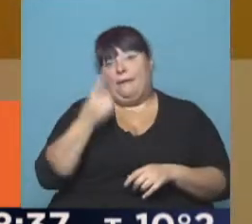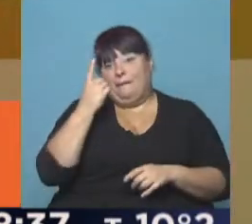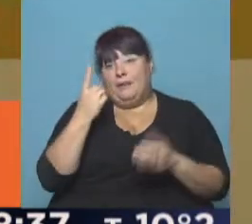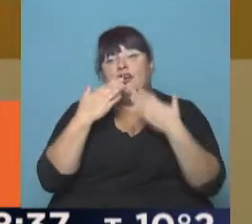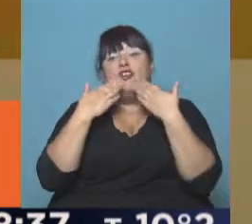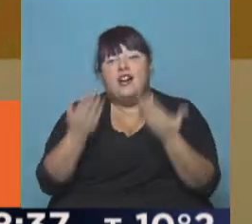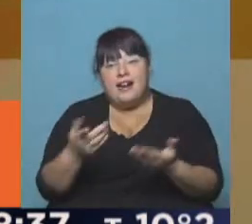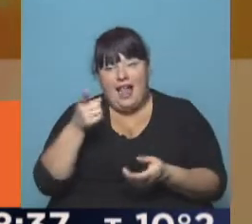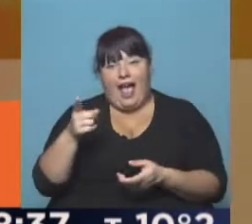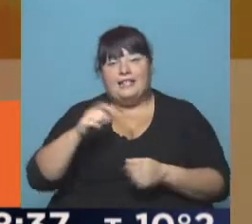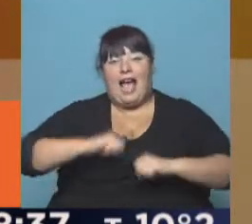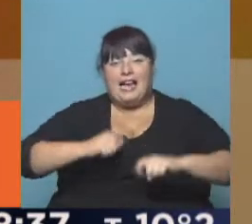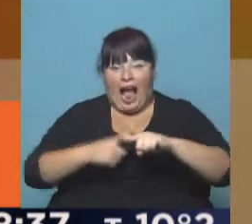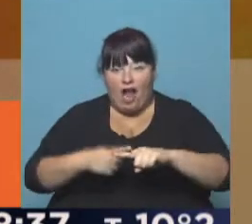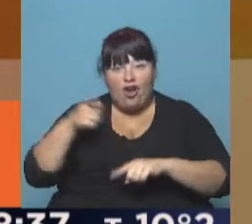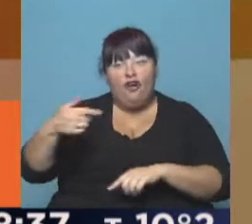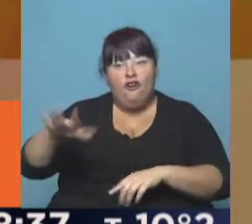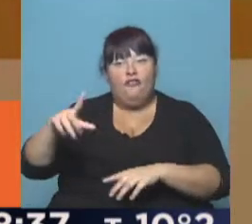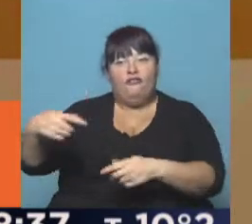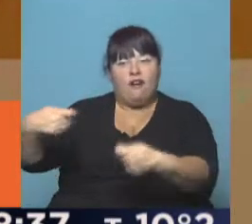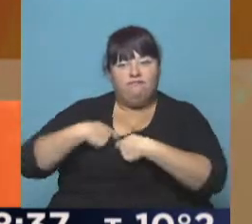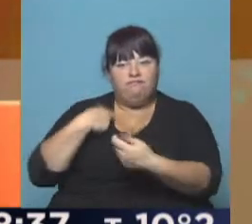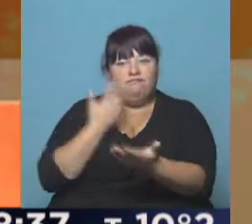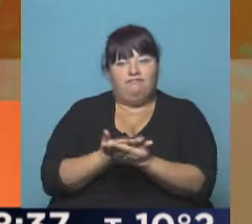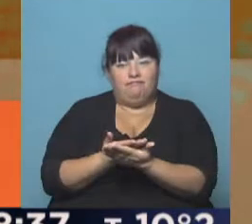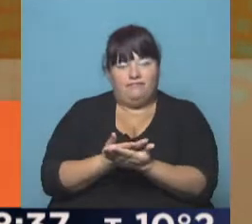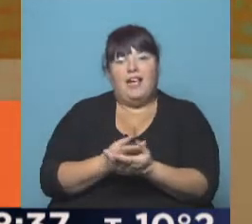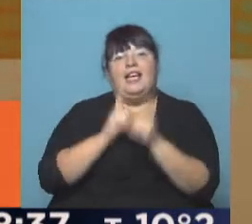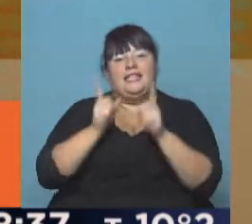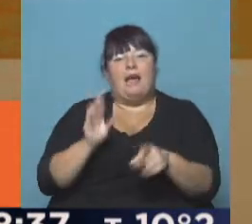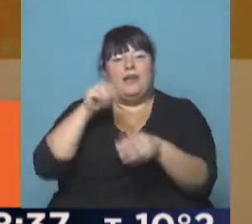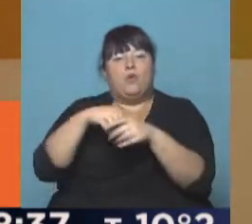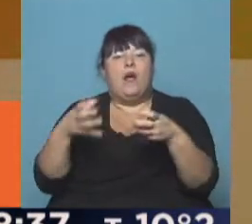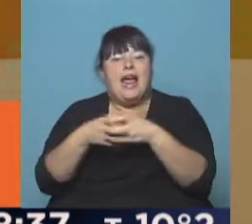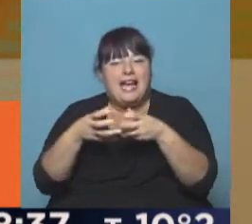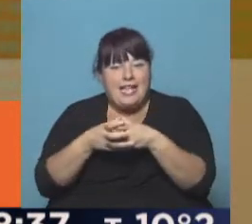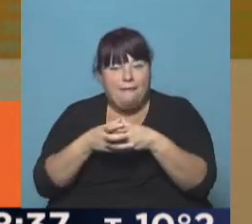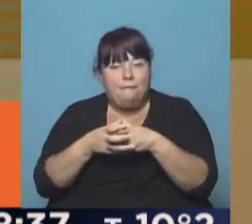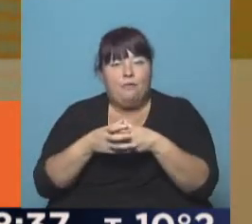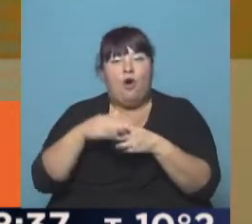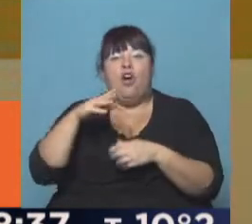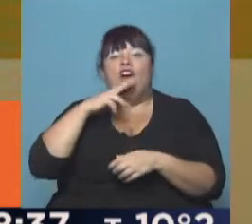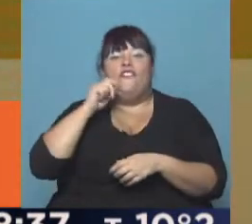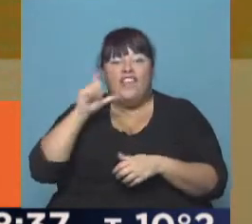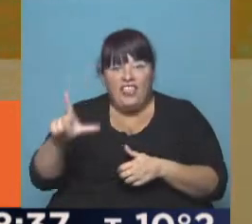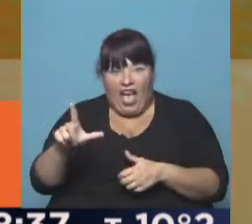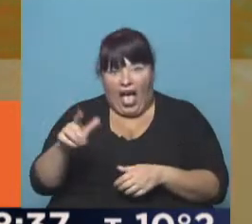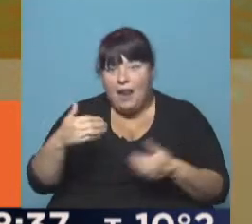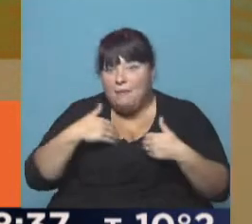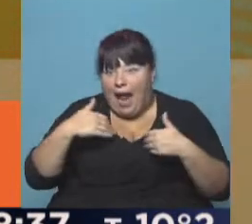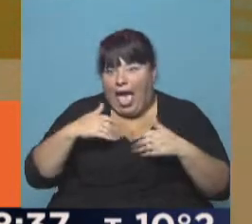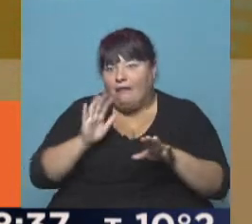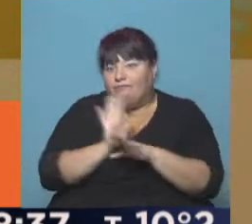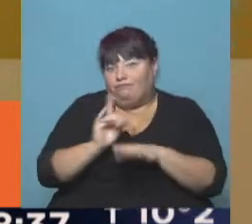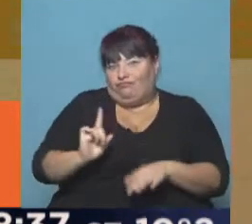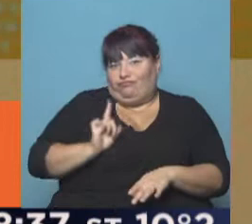agradecerle a lilita carrió que fue la que me propuso integrar un equipo con maría eugenia vidal para mí es